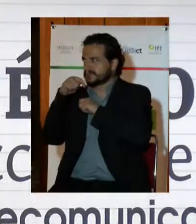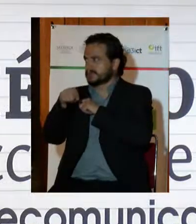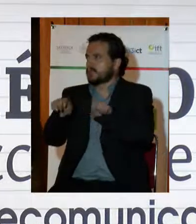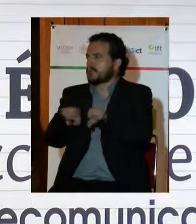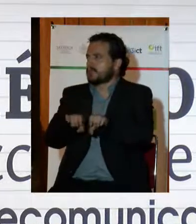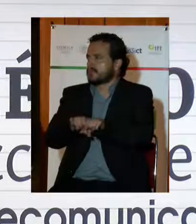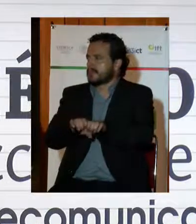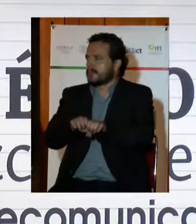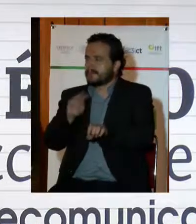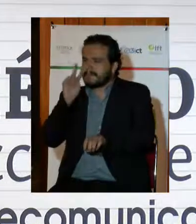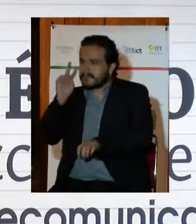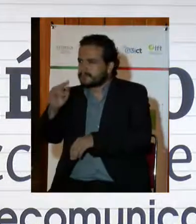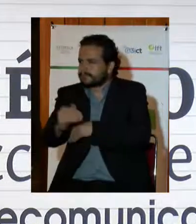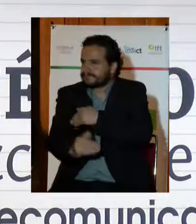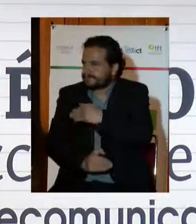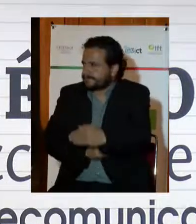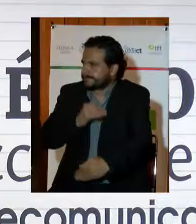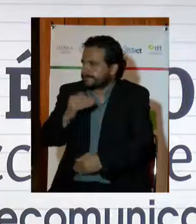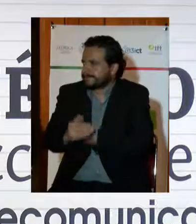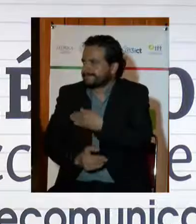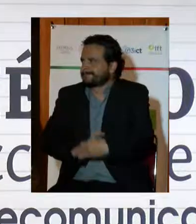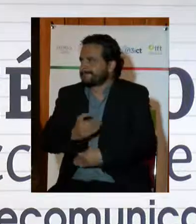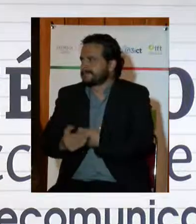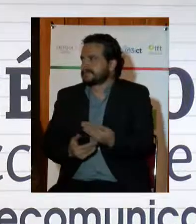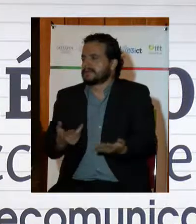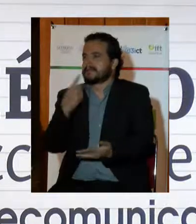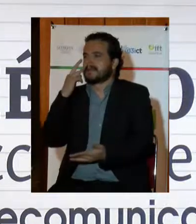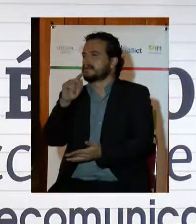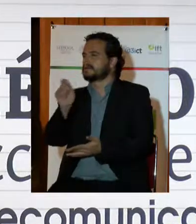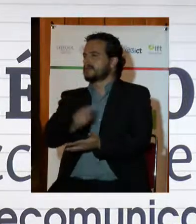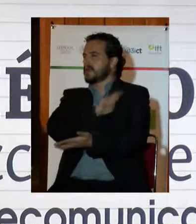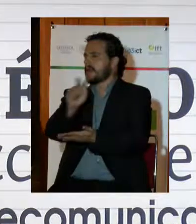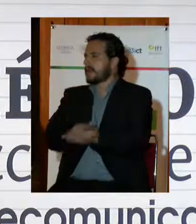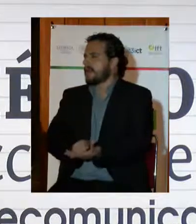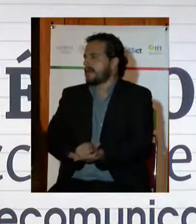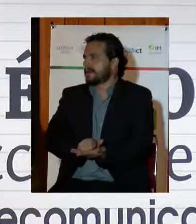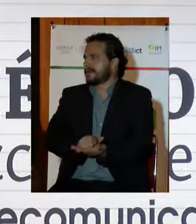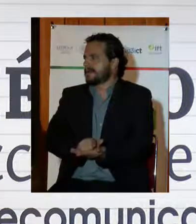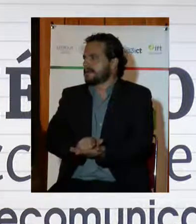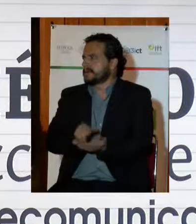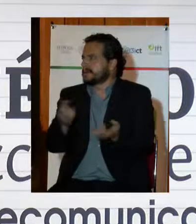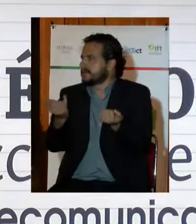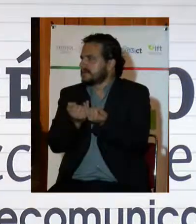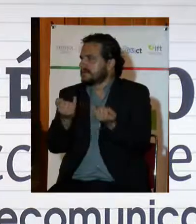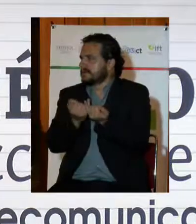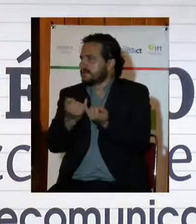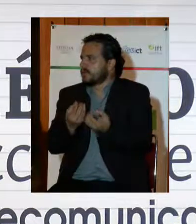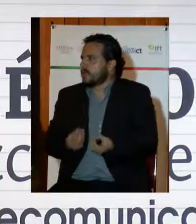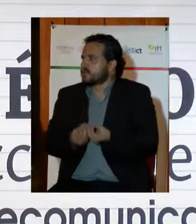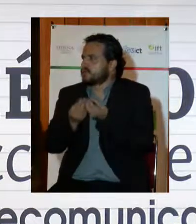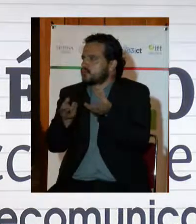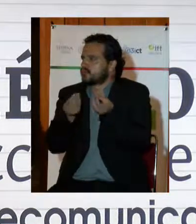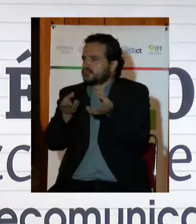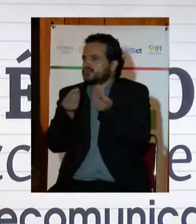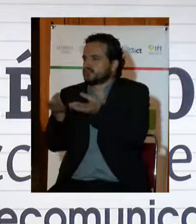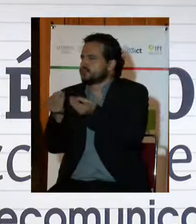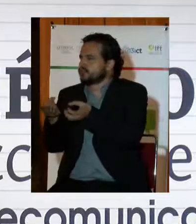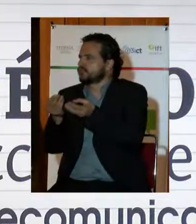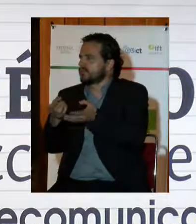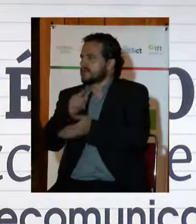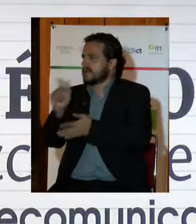órgano autónomo constitucional nace también una política pública